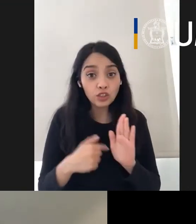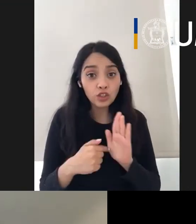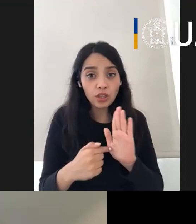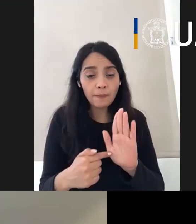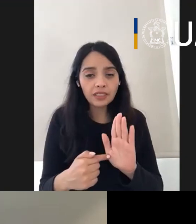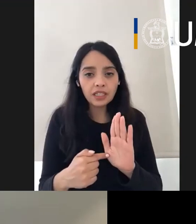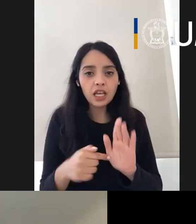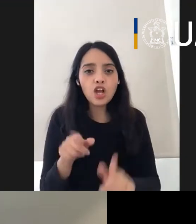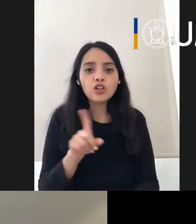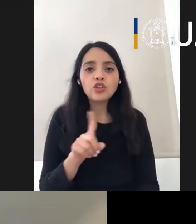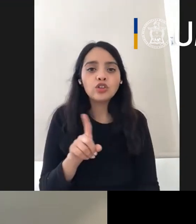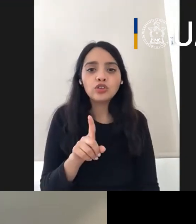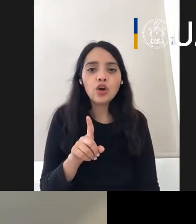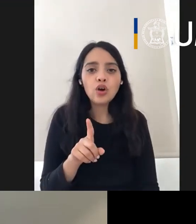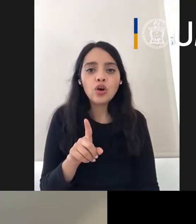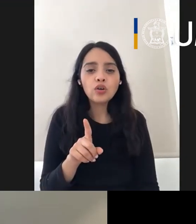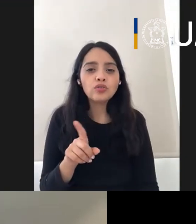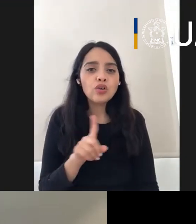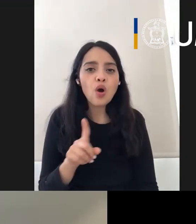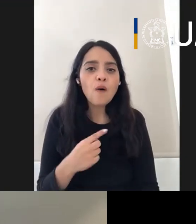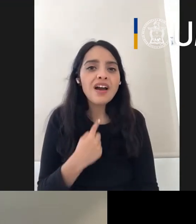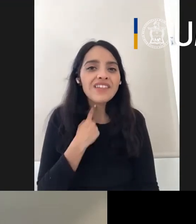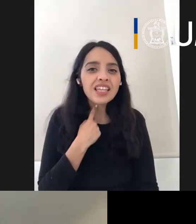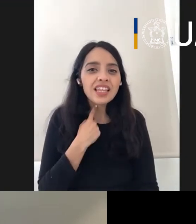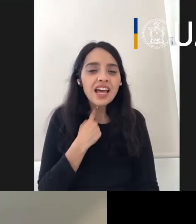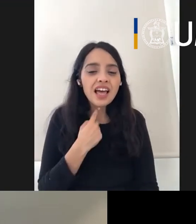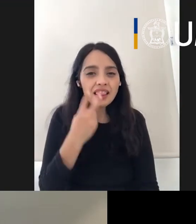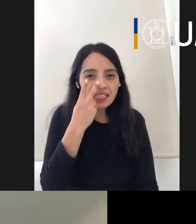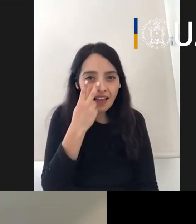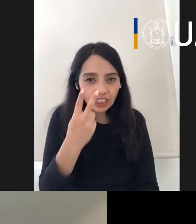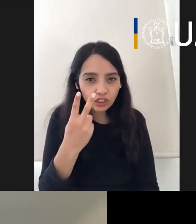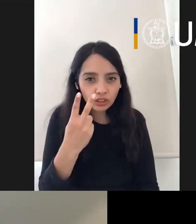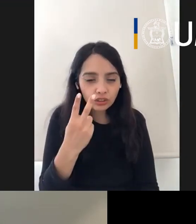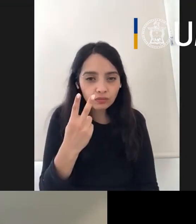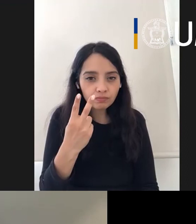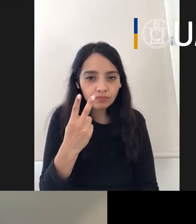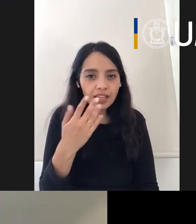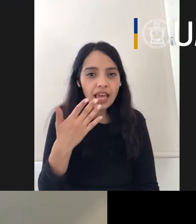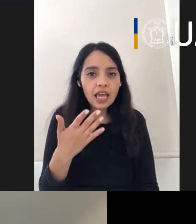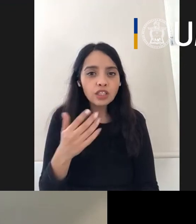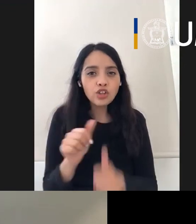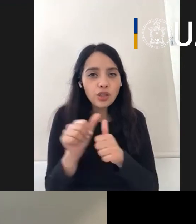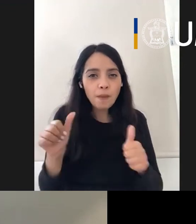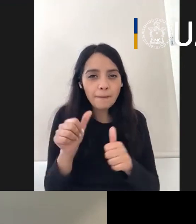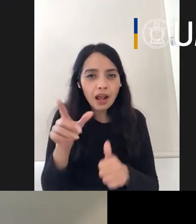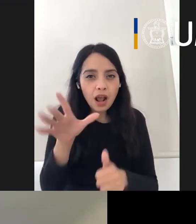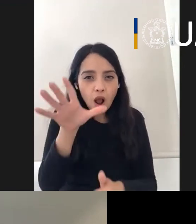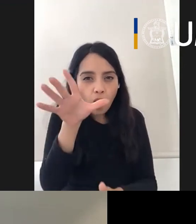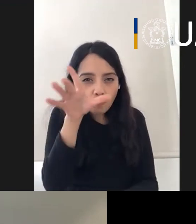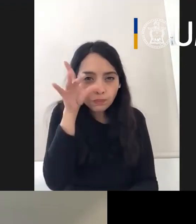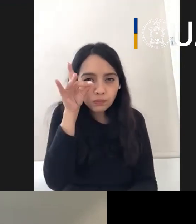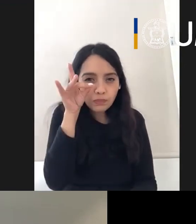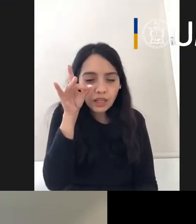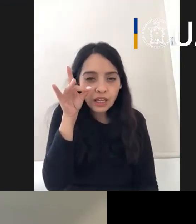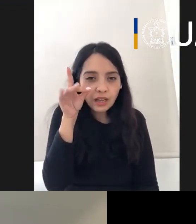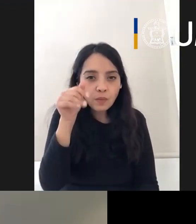son estrategias que afecten la visión a nivel del ojo, ¿ya? Entonces, parámetros como la agudeza visual, que en el fondo es la